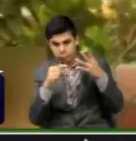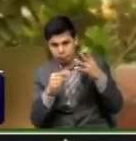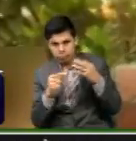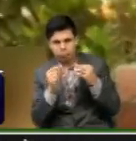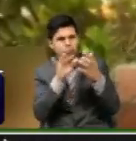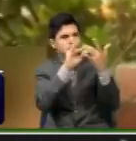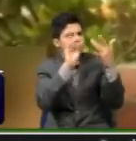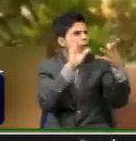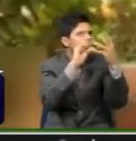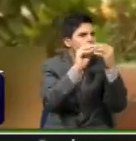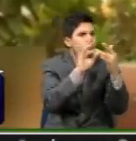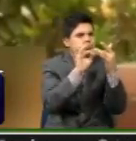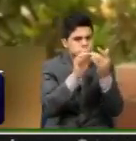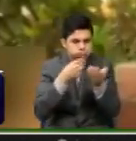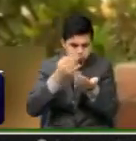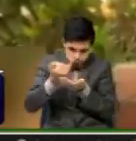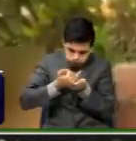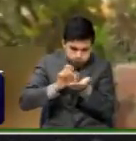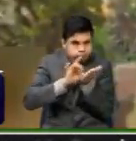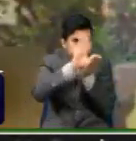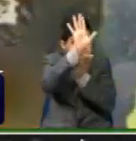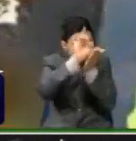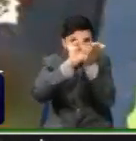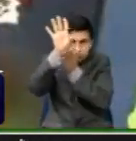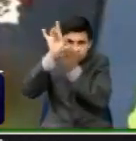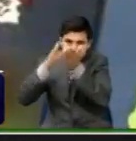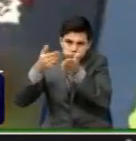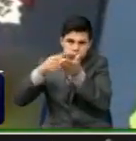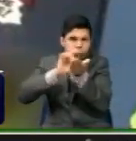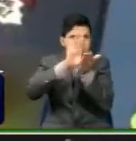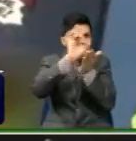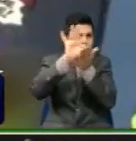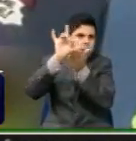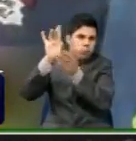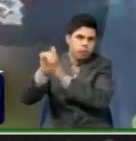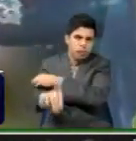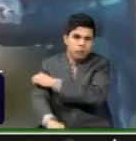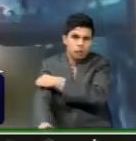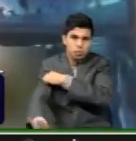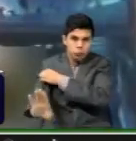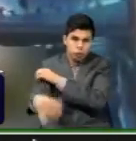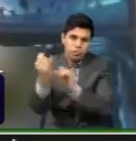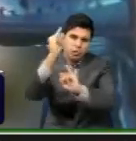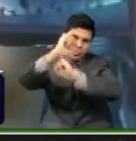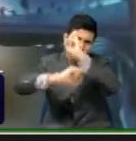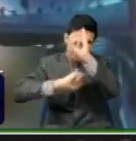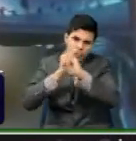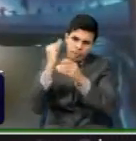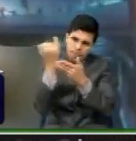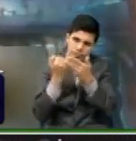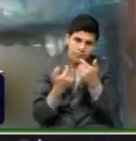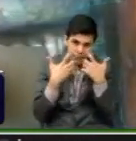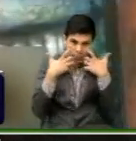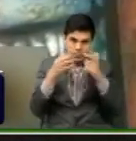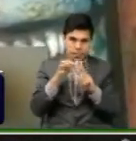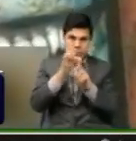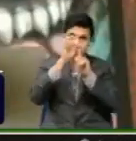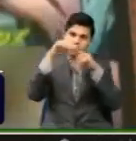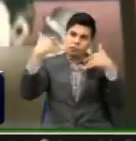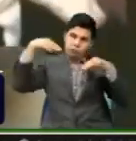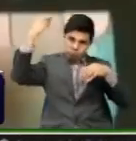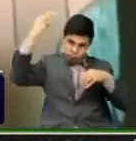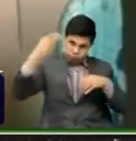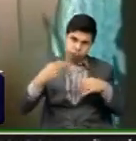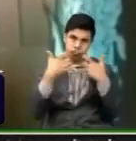lo que hemos hecho es enviarles pues, como les dimos la revista. Las grandes marcas internacionales en dibujos animados conoció de esta historia, la cual